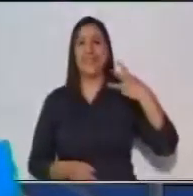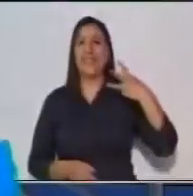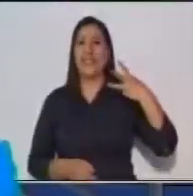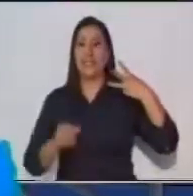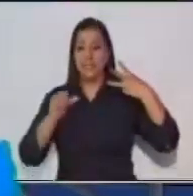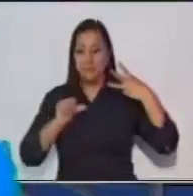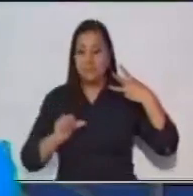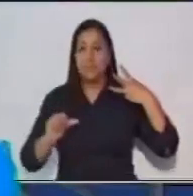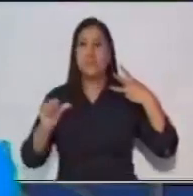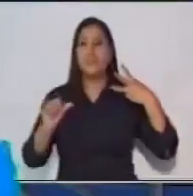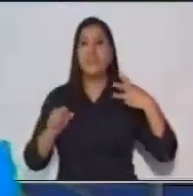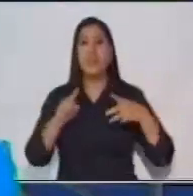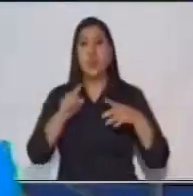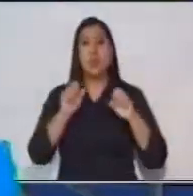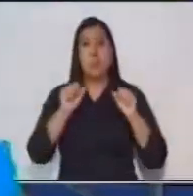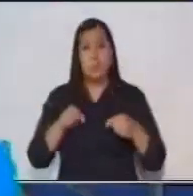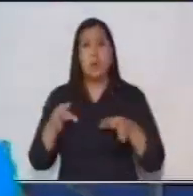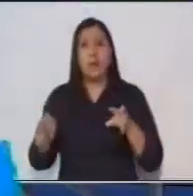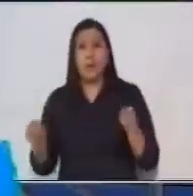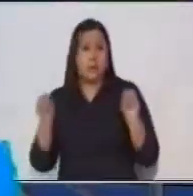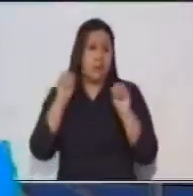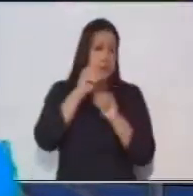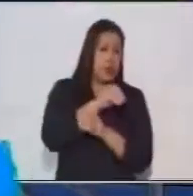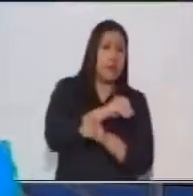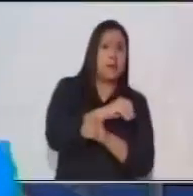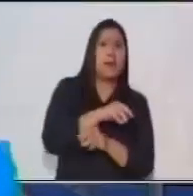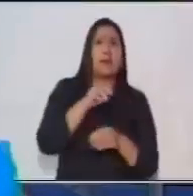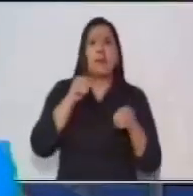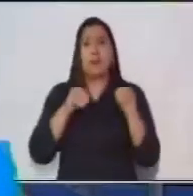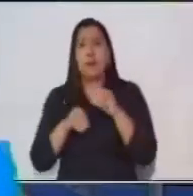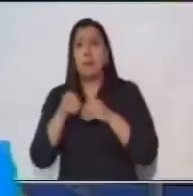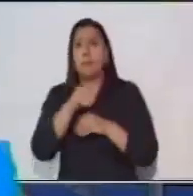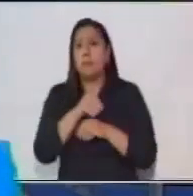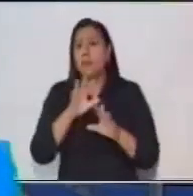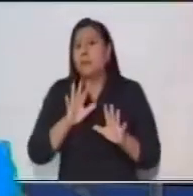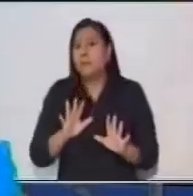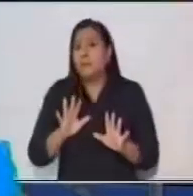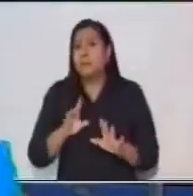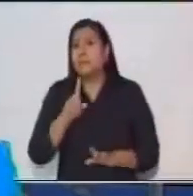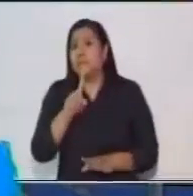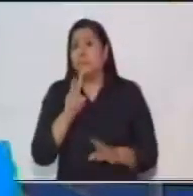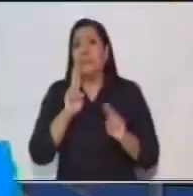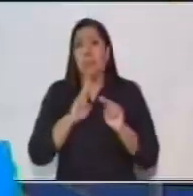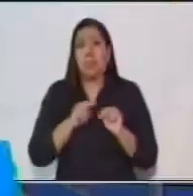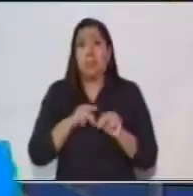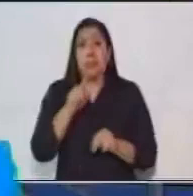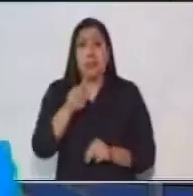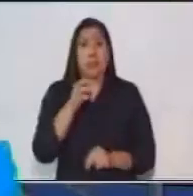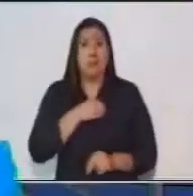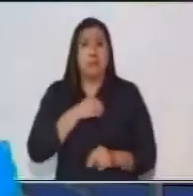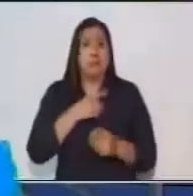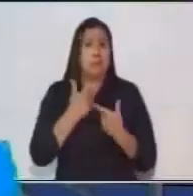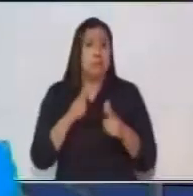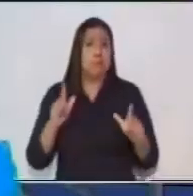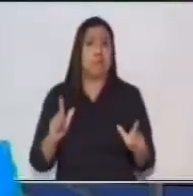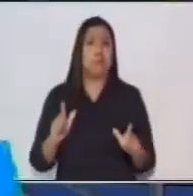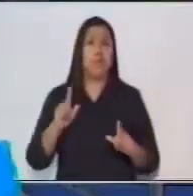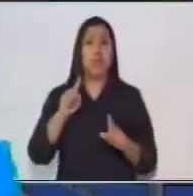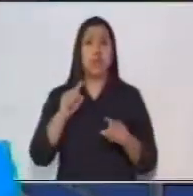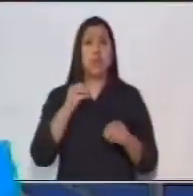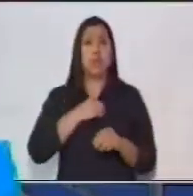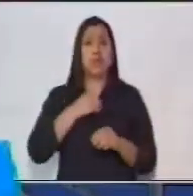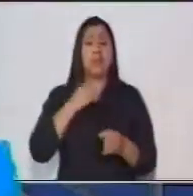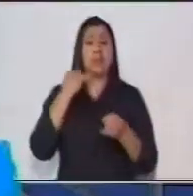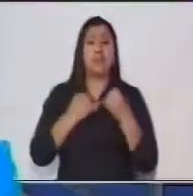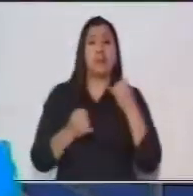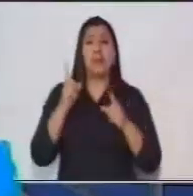Usted puede cambiar la secuencia de la historia dependiendo cómo usted quiera darle el final a la